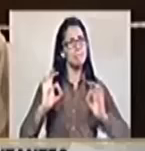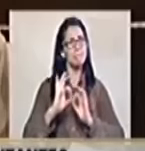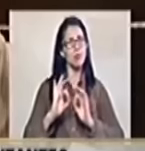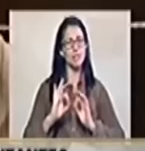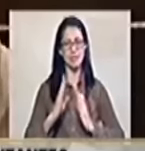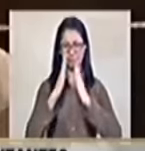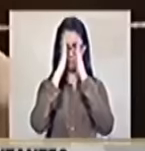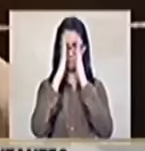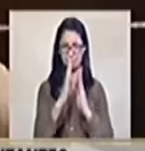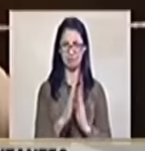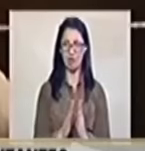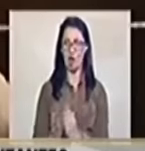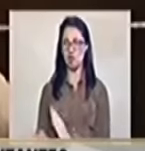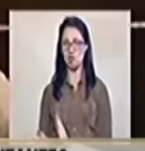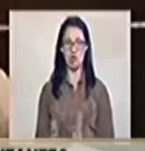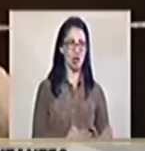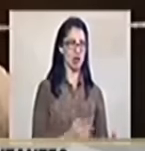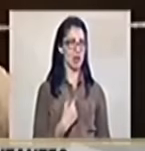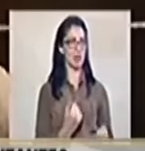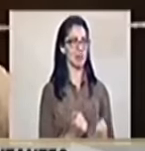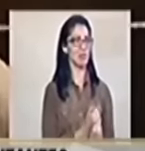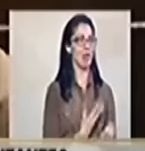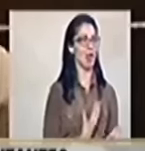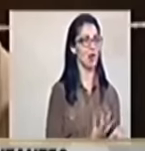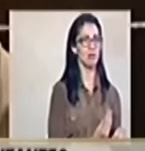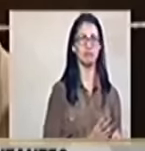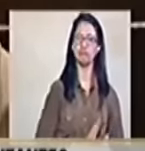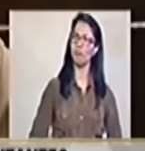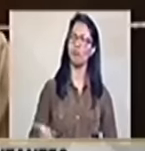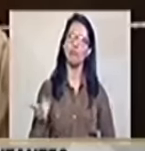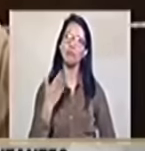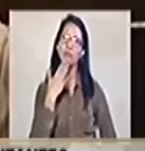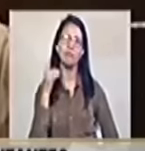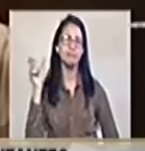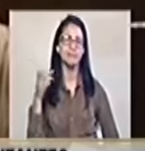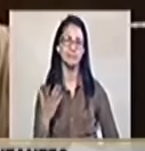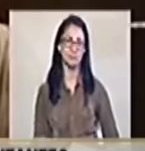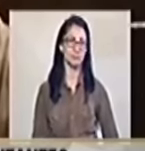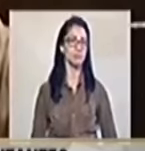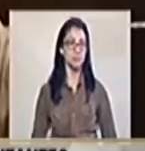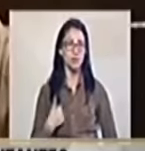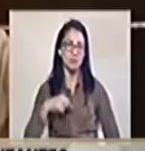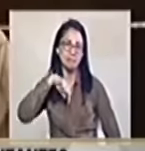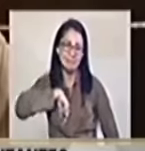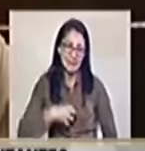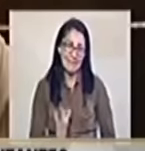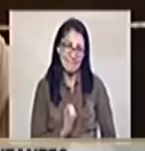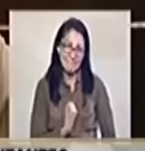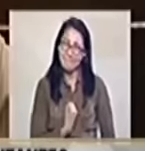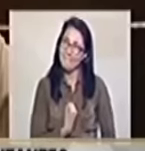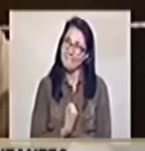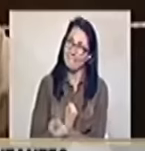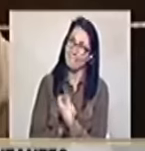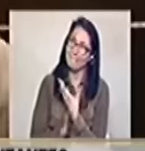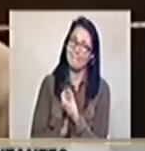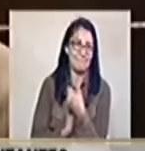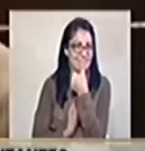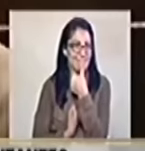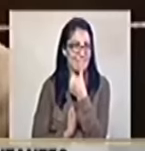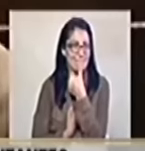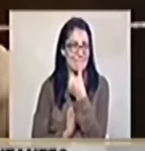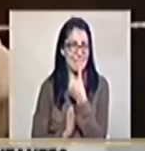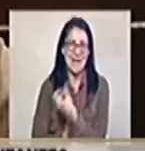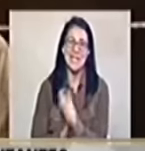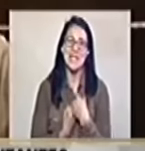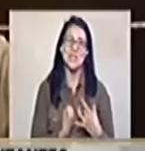imparcial, no para perseguir enemigos. Yo quería decir eso porque estaba intoxicado con lo que hizo con nosotros. Si a ustedes no les